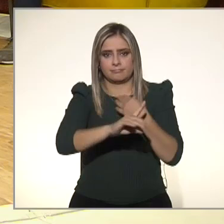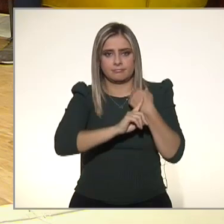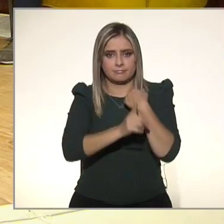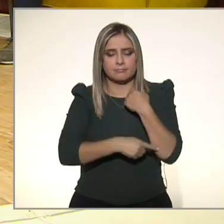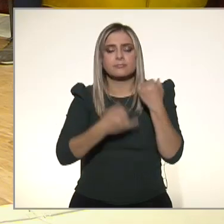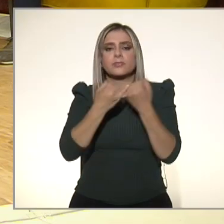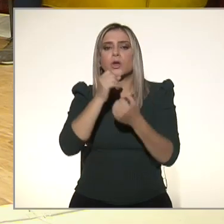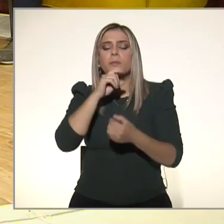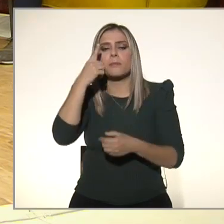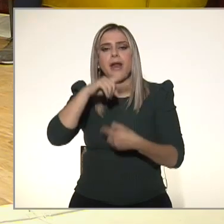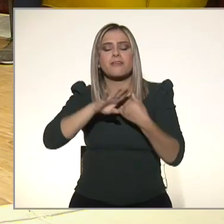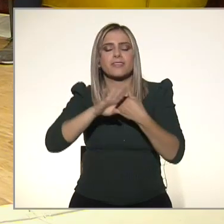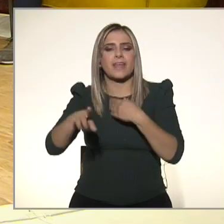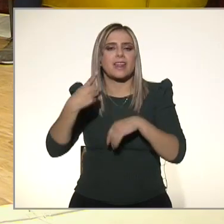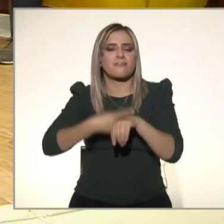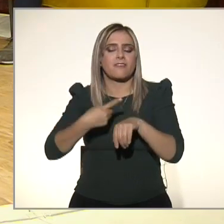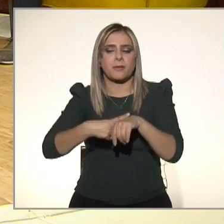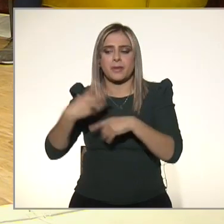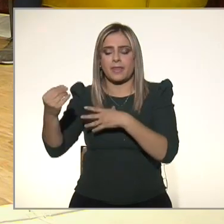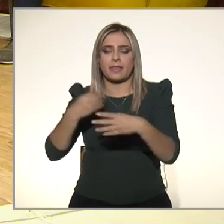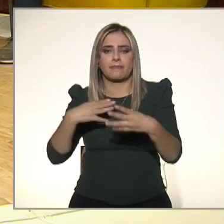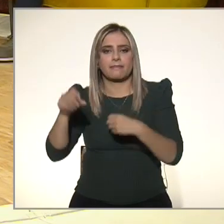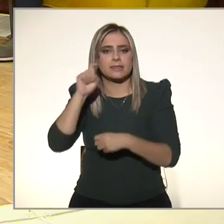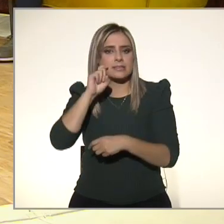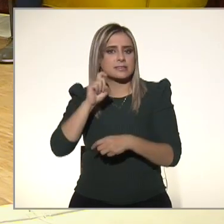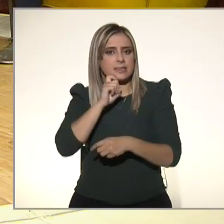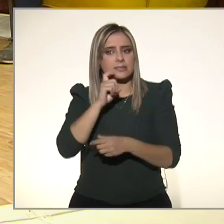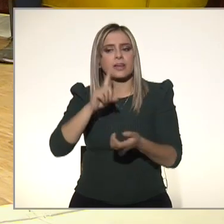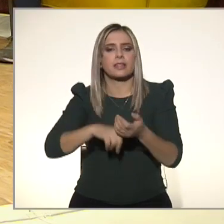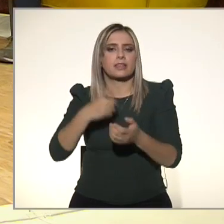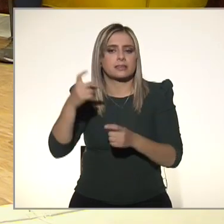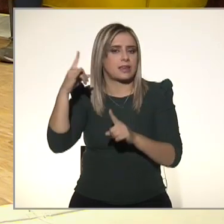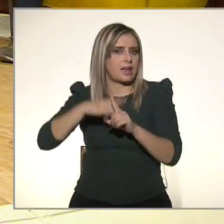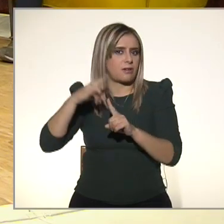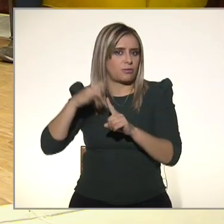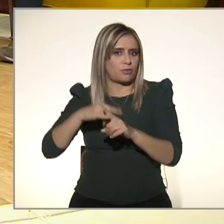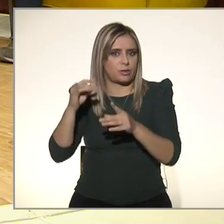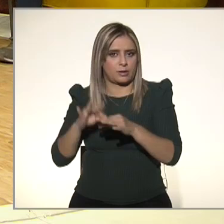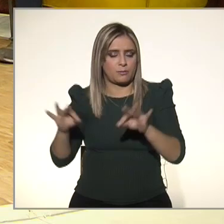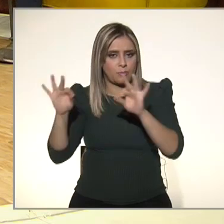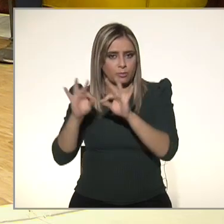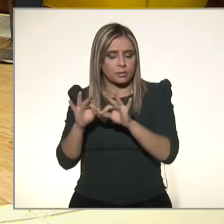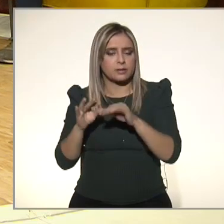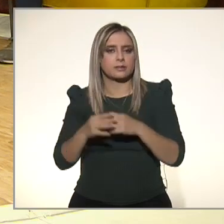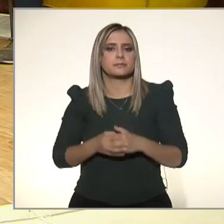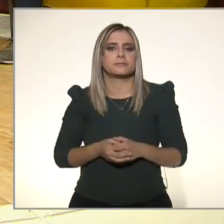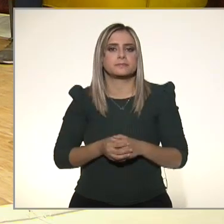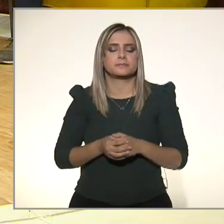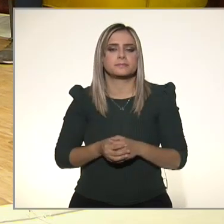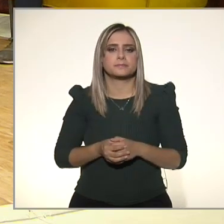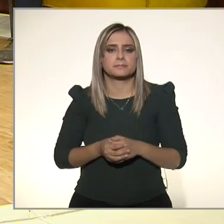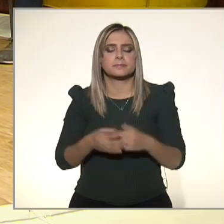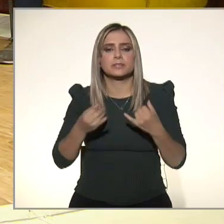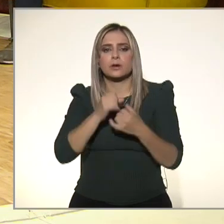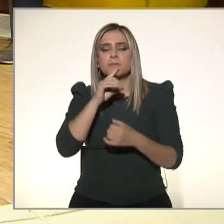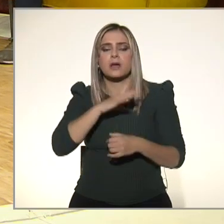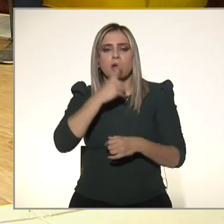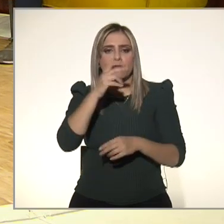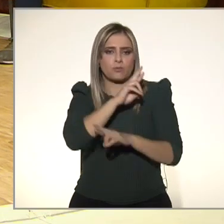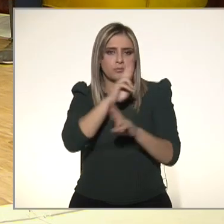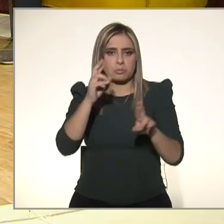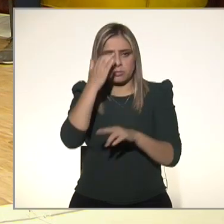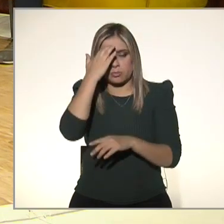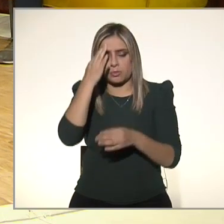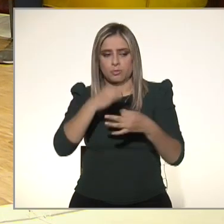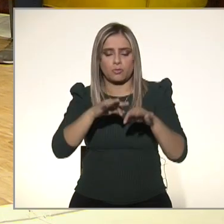más utilizados. Y creo que en general hay un amplio reconocimiento del condón, pero también